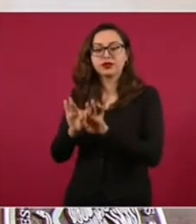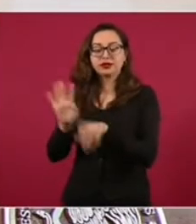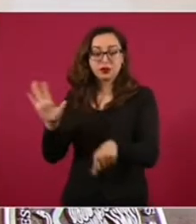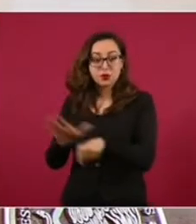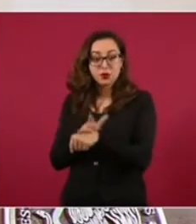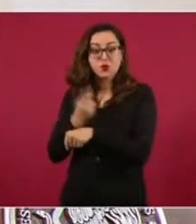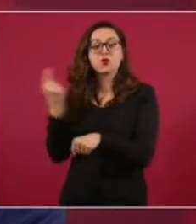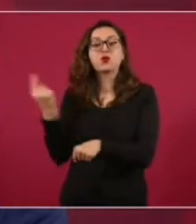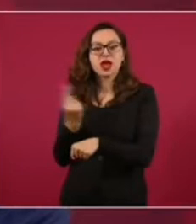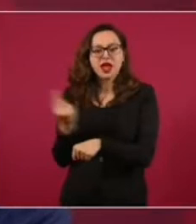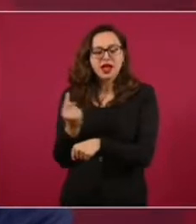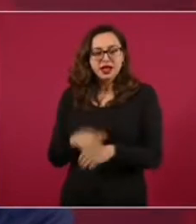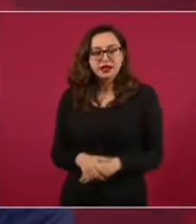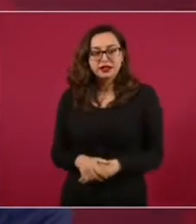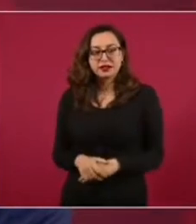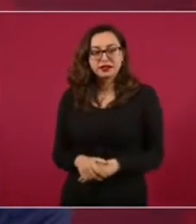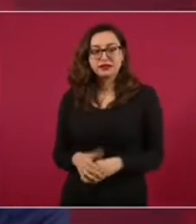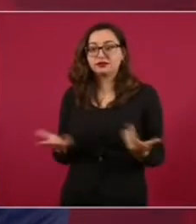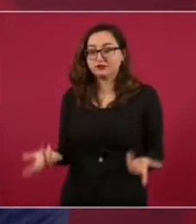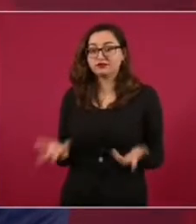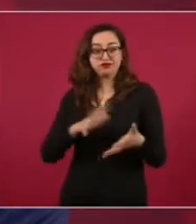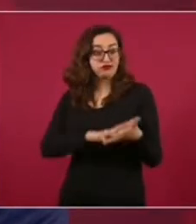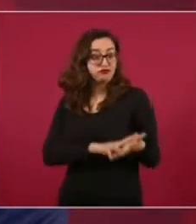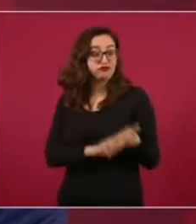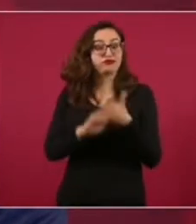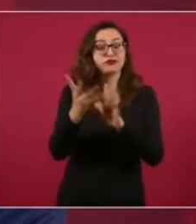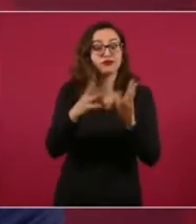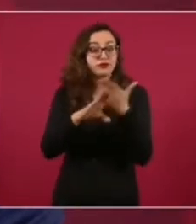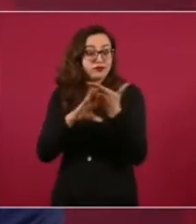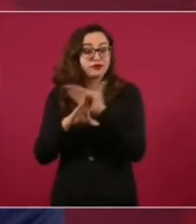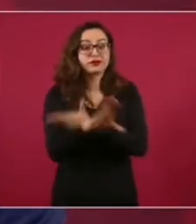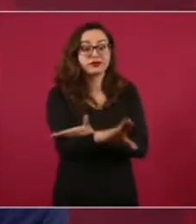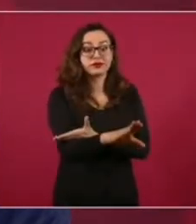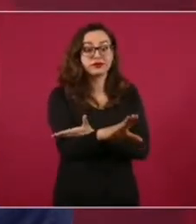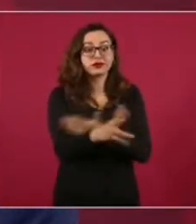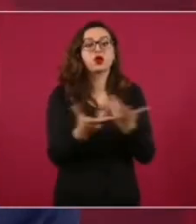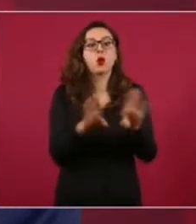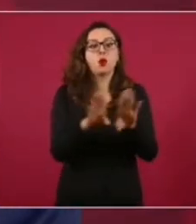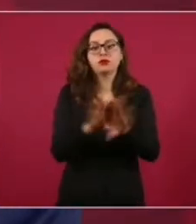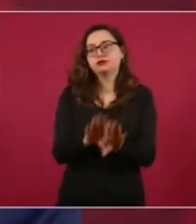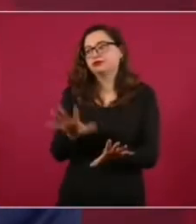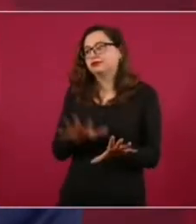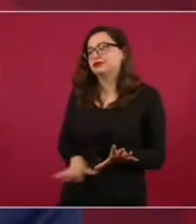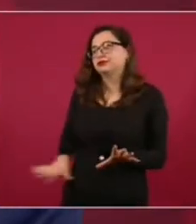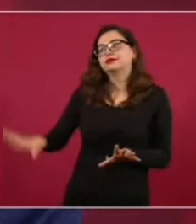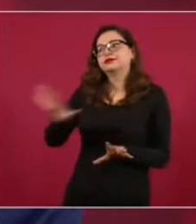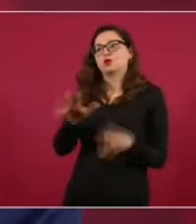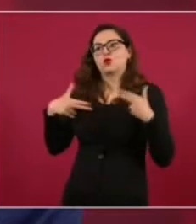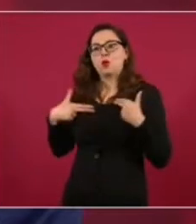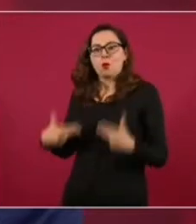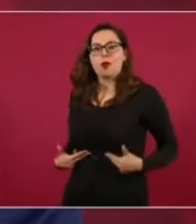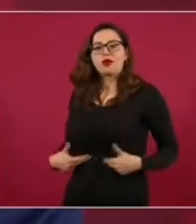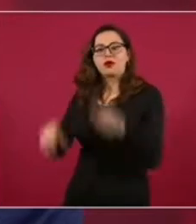es la manera más eficaz, la más humana